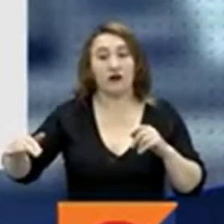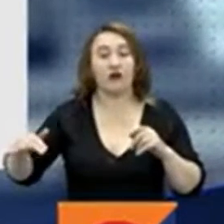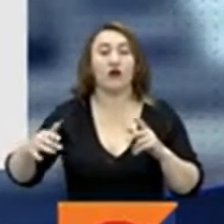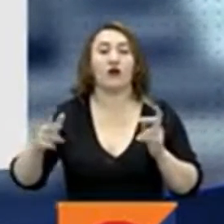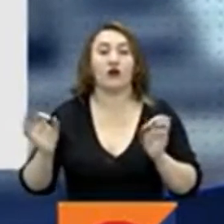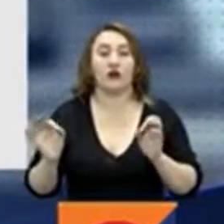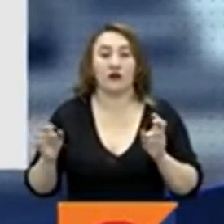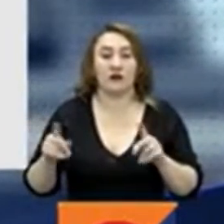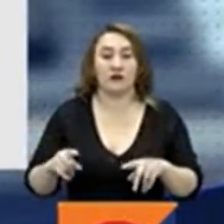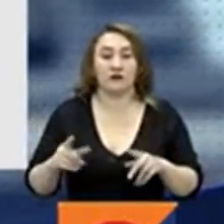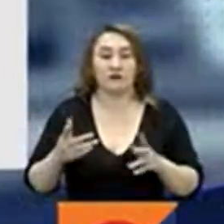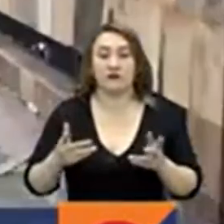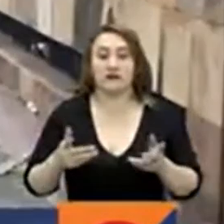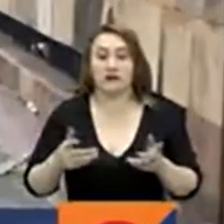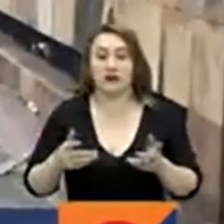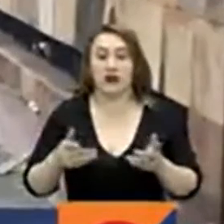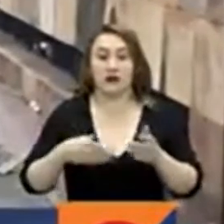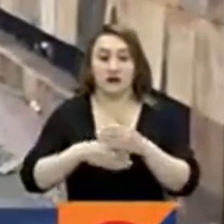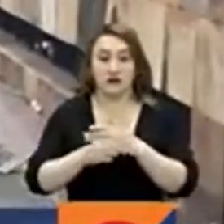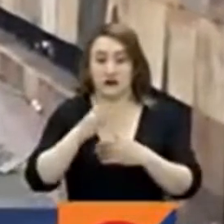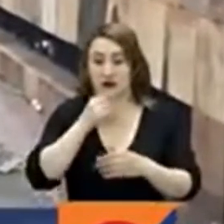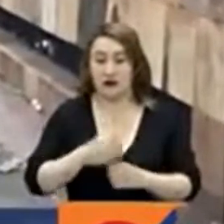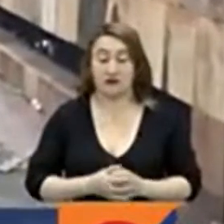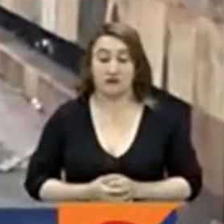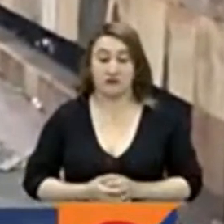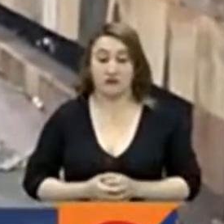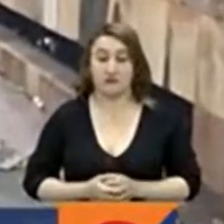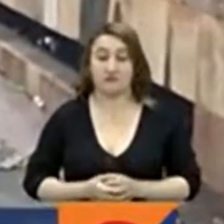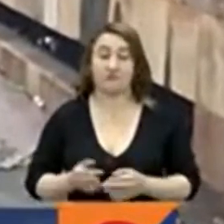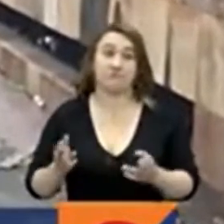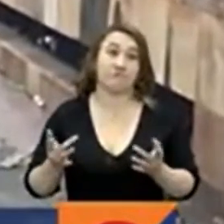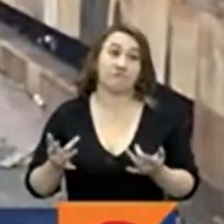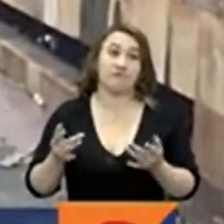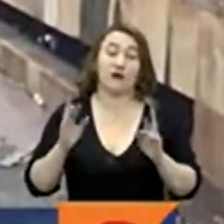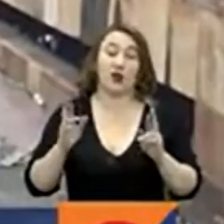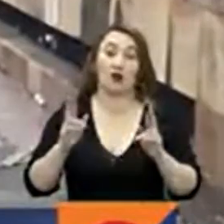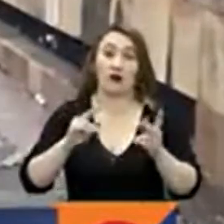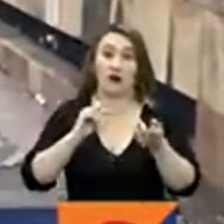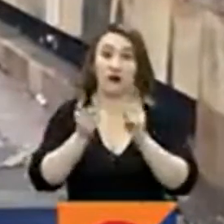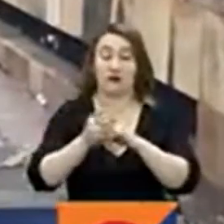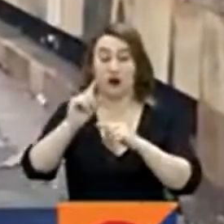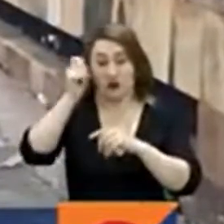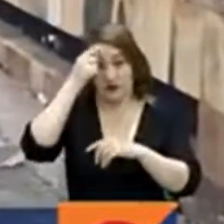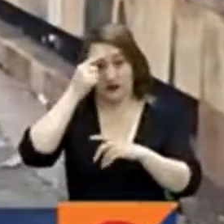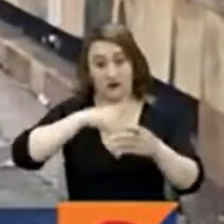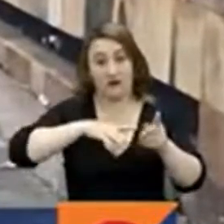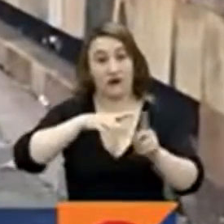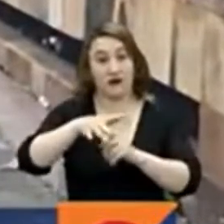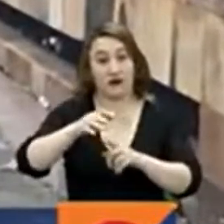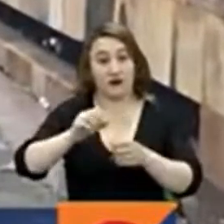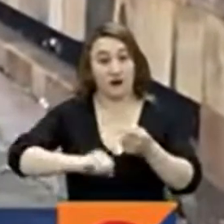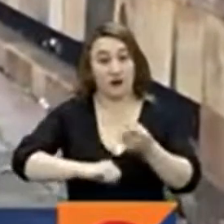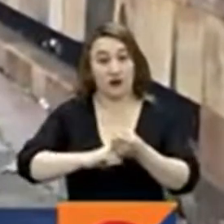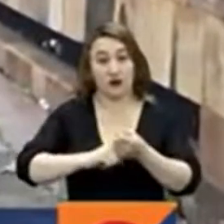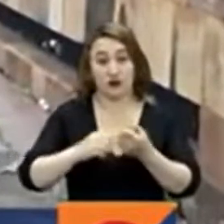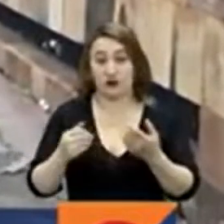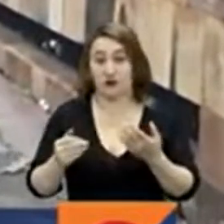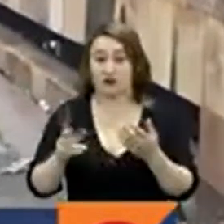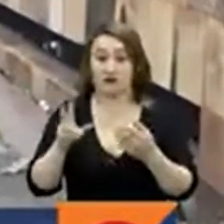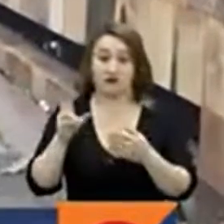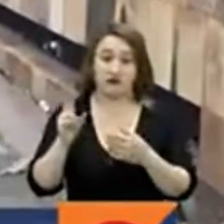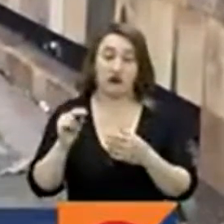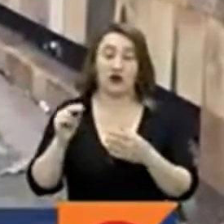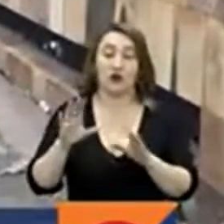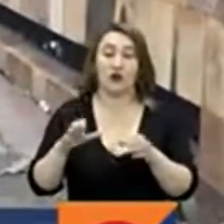venderlo para no quedar en la quiebra. También dijo que espera que el cambio de gobierno no vaya a afectar el apoyo que hasta el momento han recibido por parte de la